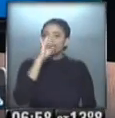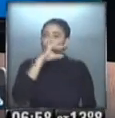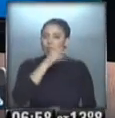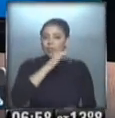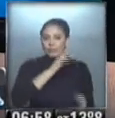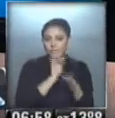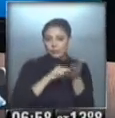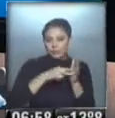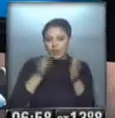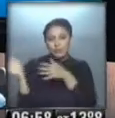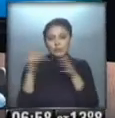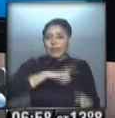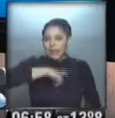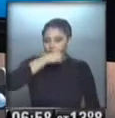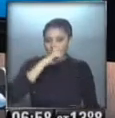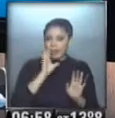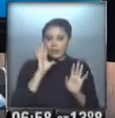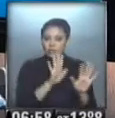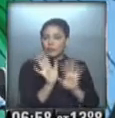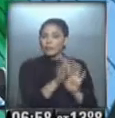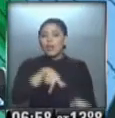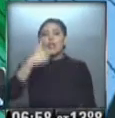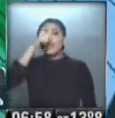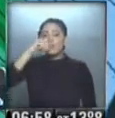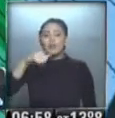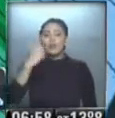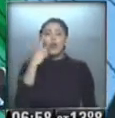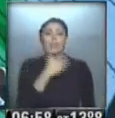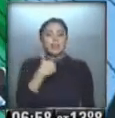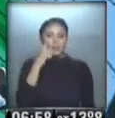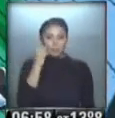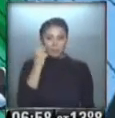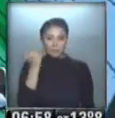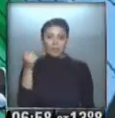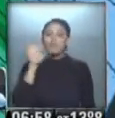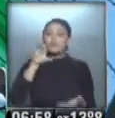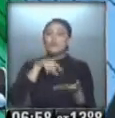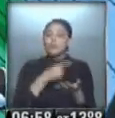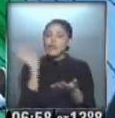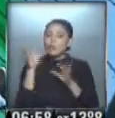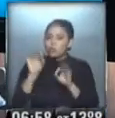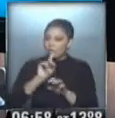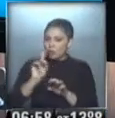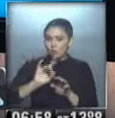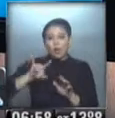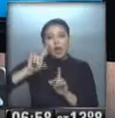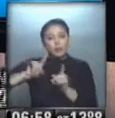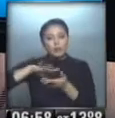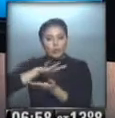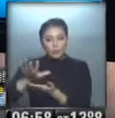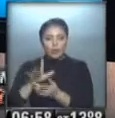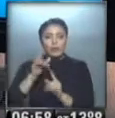Domingo, ¡ay, Día de la Madre! ¿A dónde? En la provincia de Buenos Aires, no en toda, el noroeste se salva,